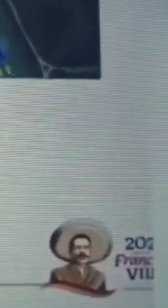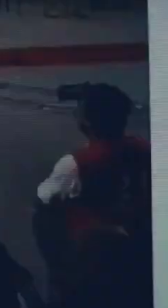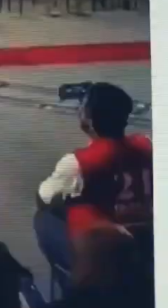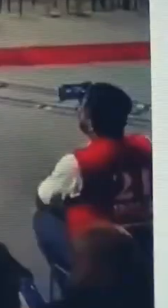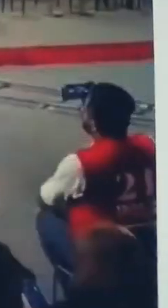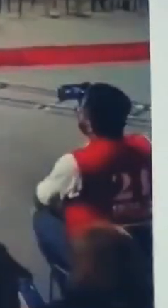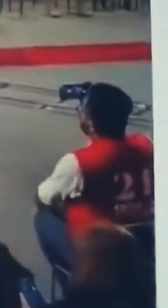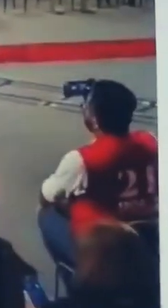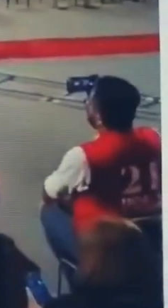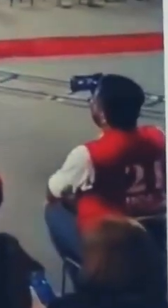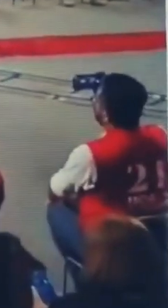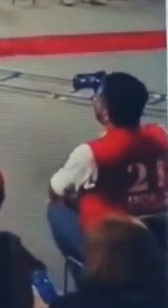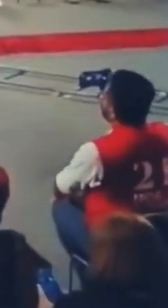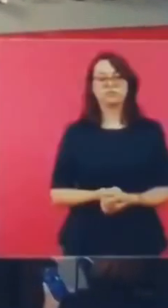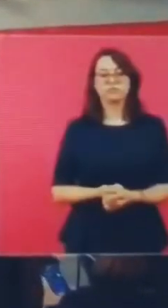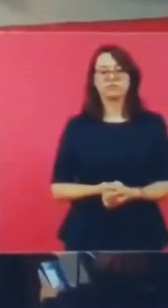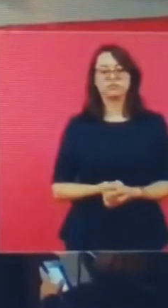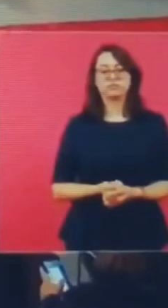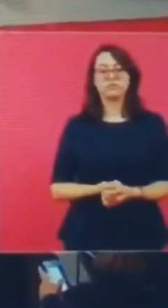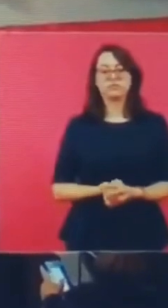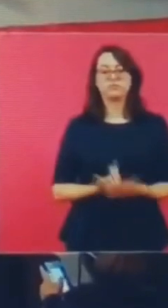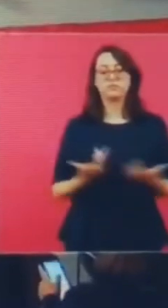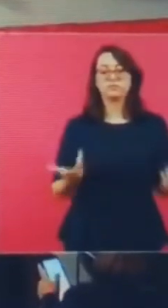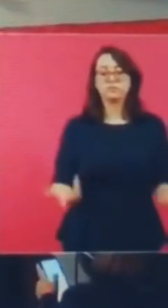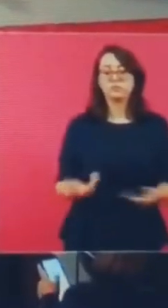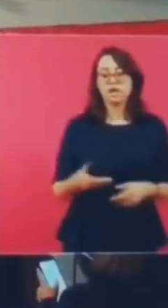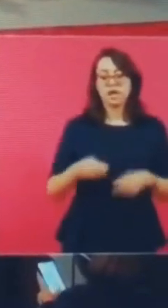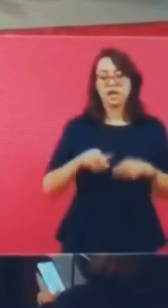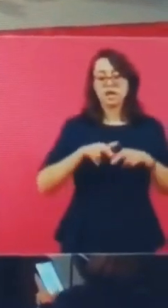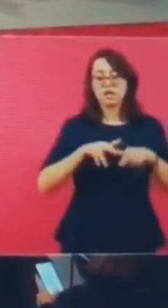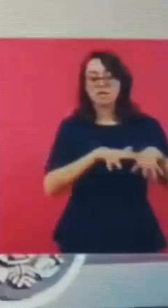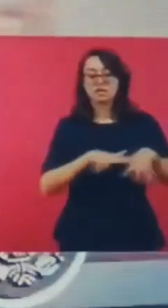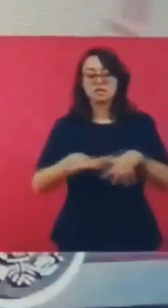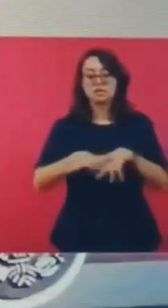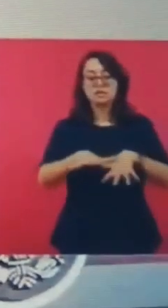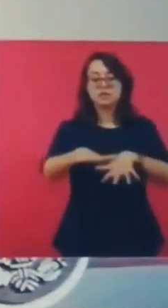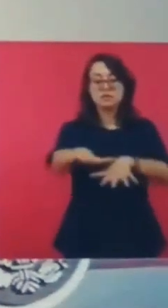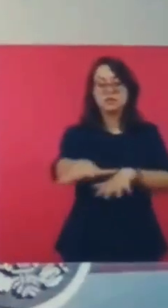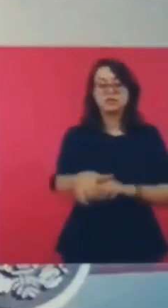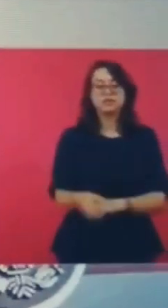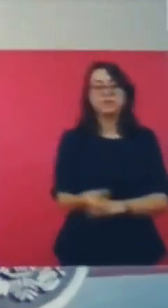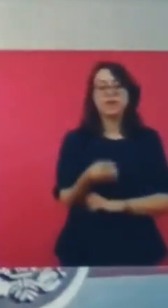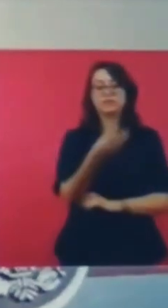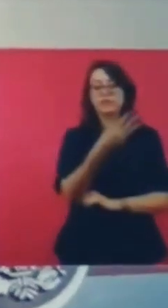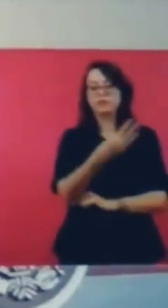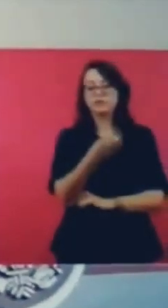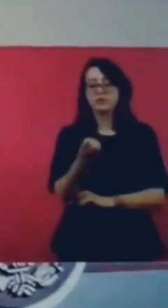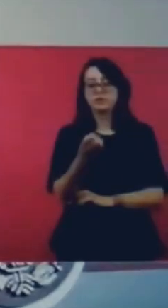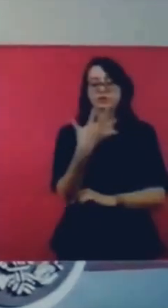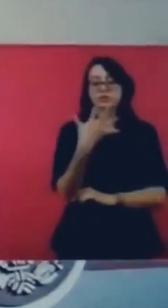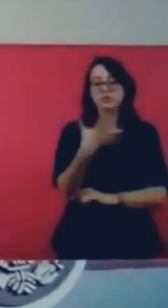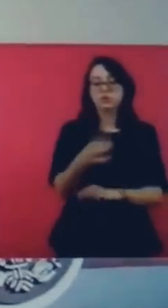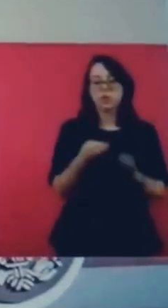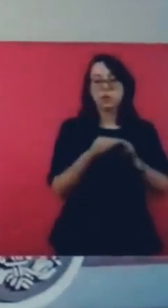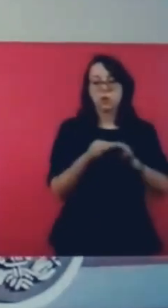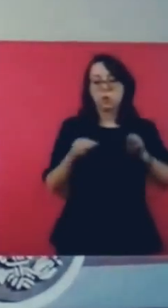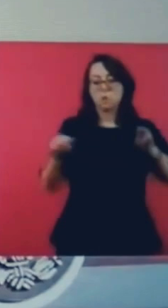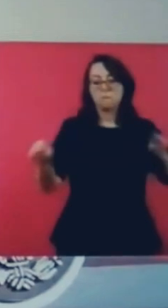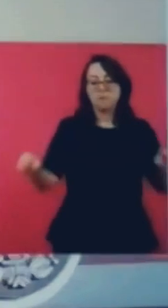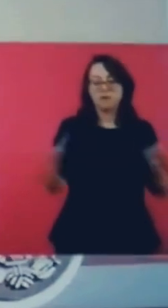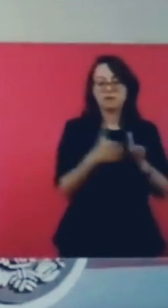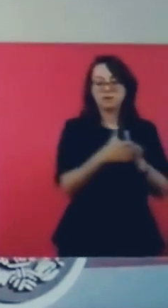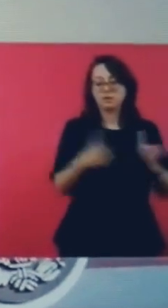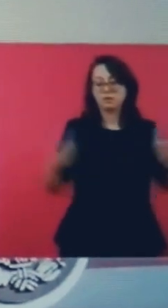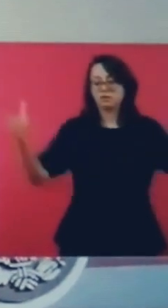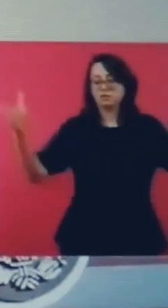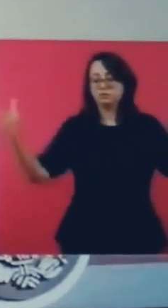Pero algo muy importante es que estamos hablando de 305 metros, ¿verdad?, no estamos hablando de los 3.500 kilómetros, no. Es un espacio